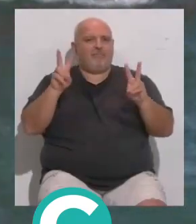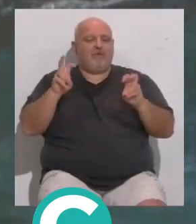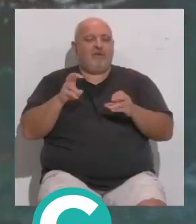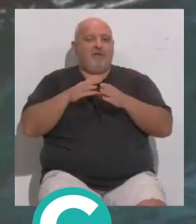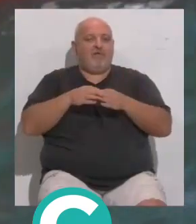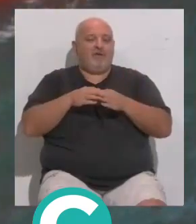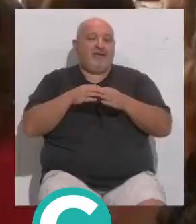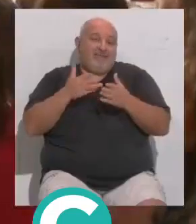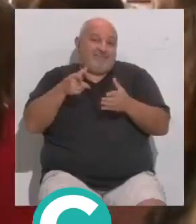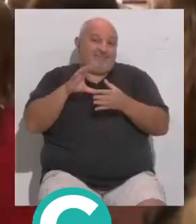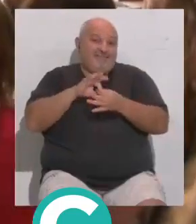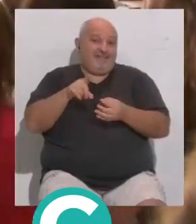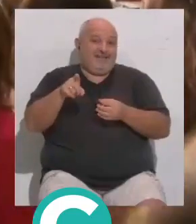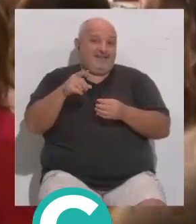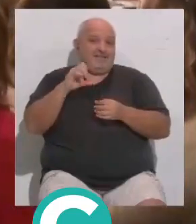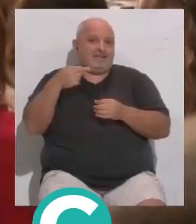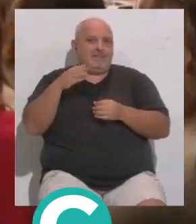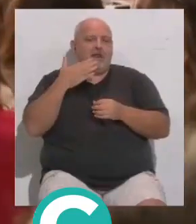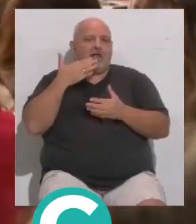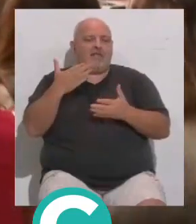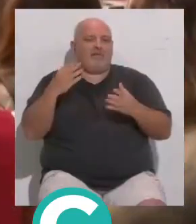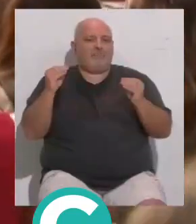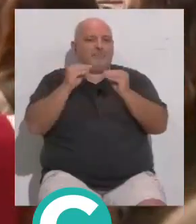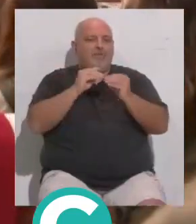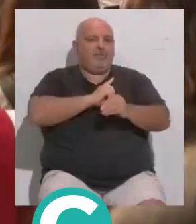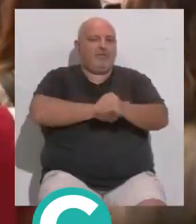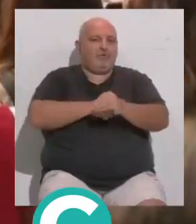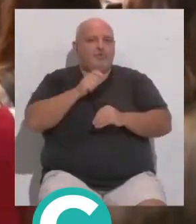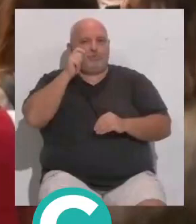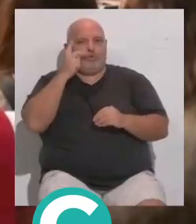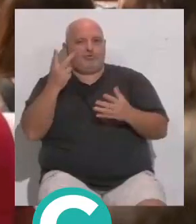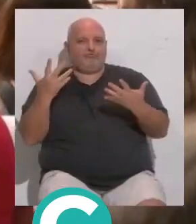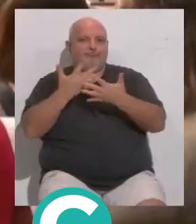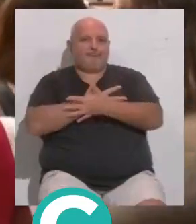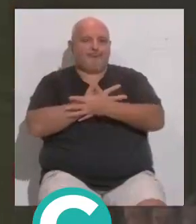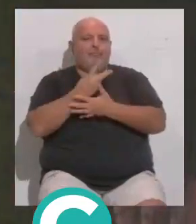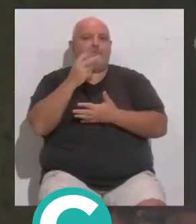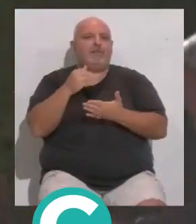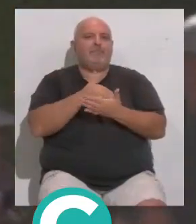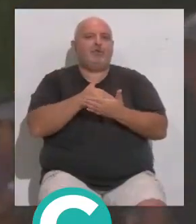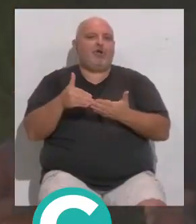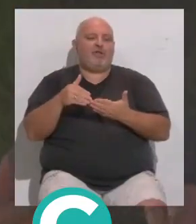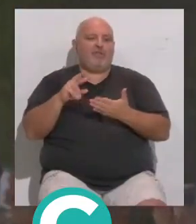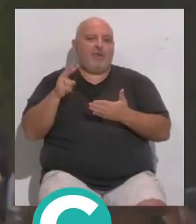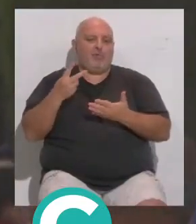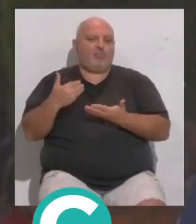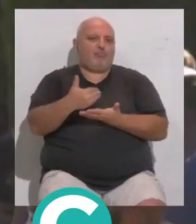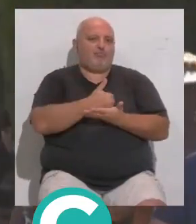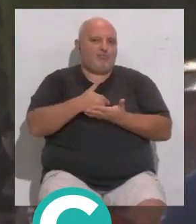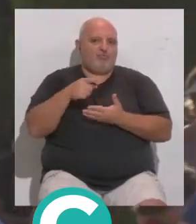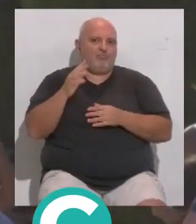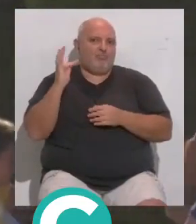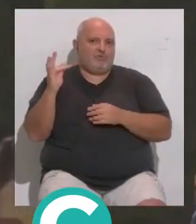fórmula del éxito de la SailGP es el binomio entre deporte y turismo, que ha dejado 20 millones de impacto económico.